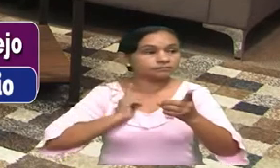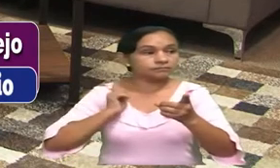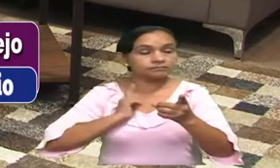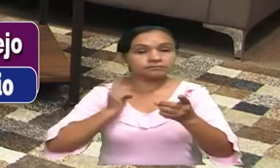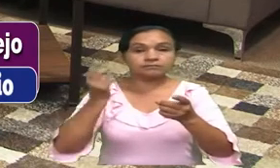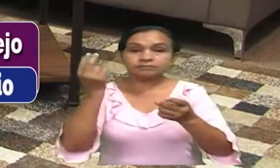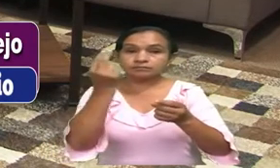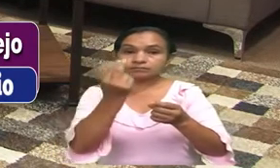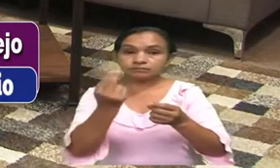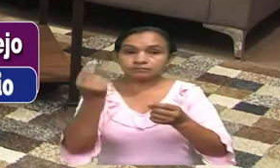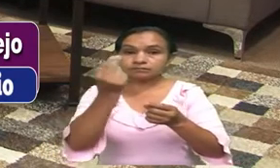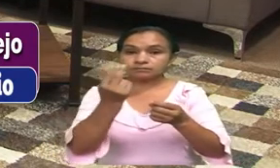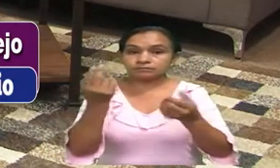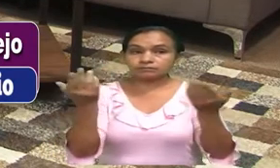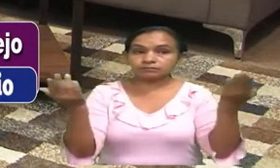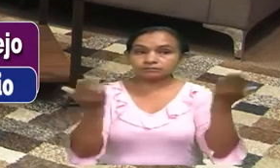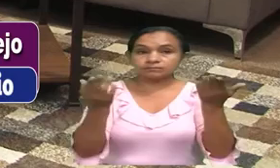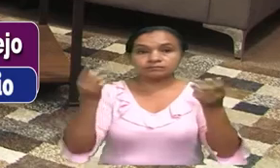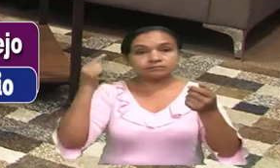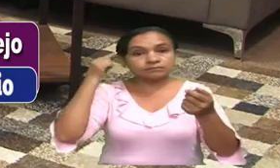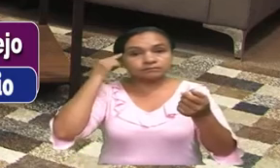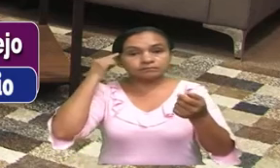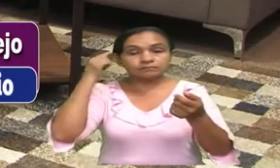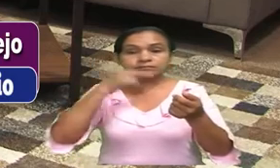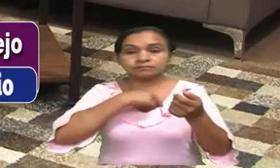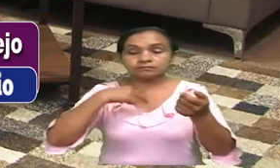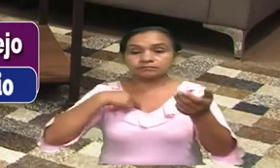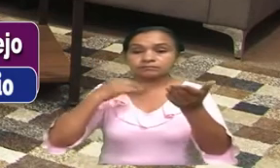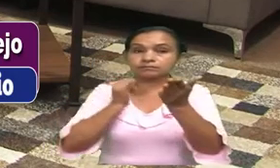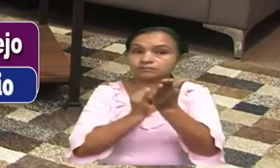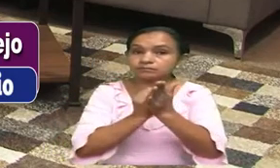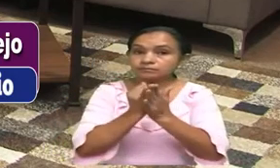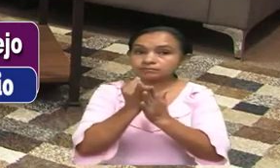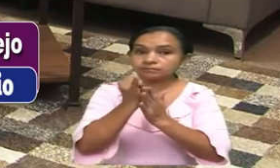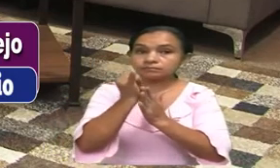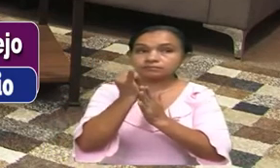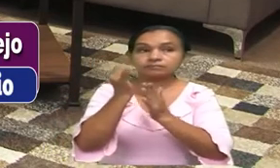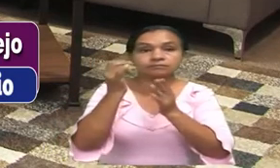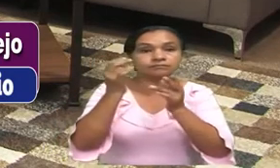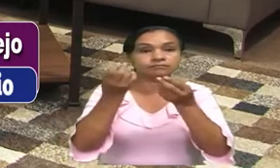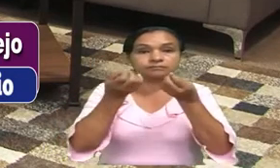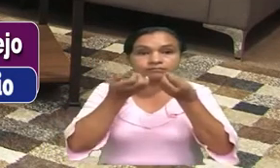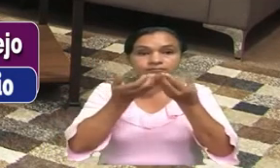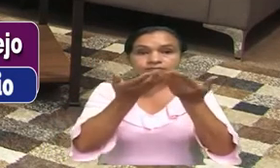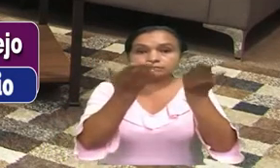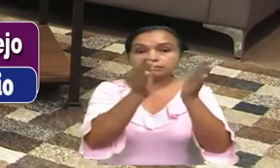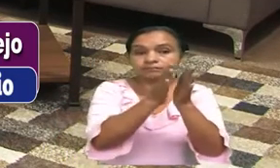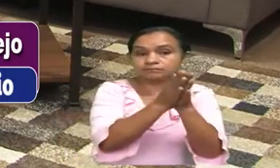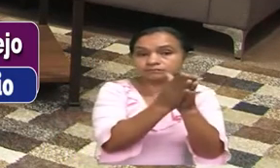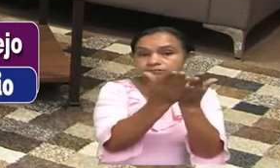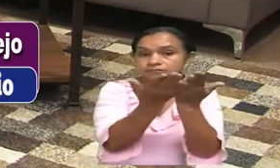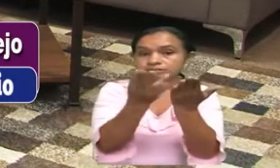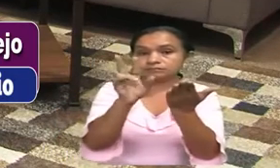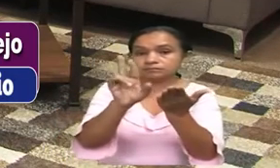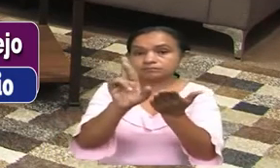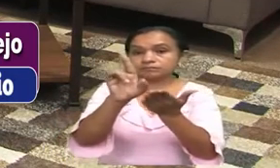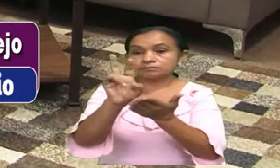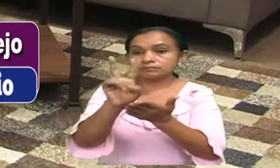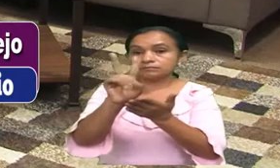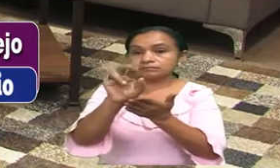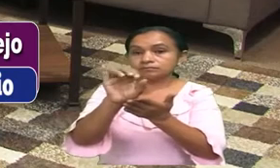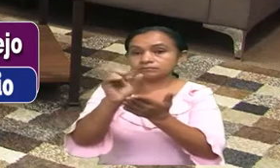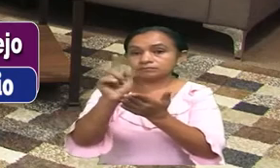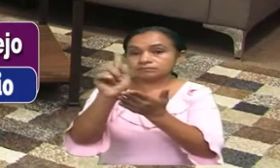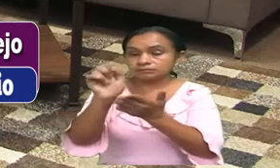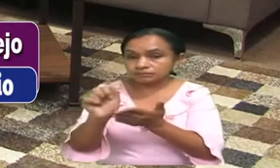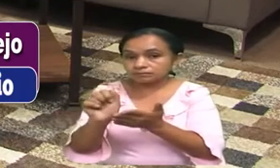usuarios y no solamente pensar en que se hacen investigaciones para publicarlas en las revistas de alto estándar,